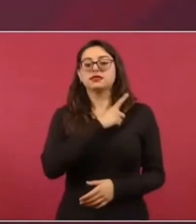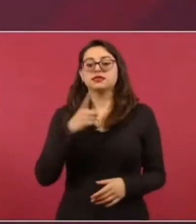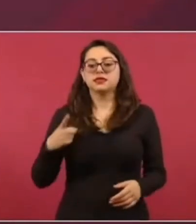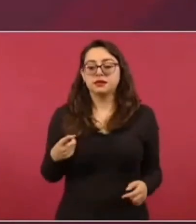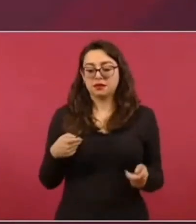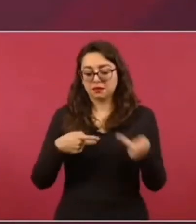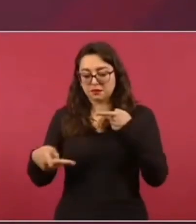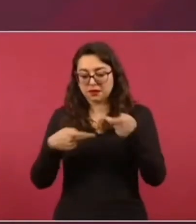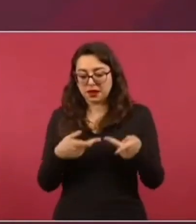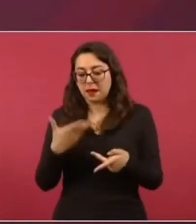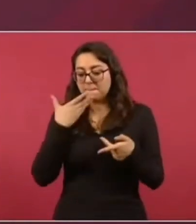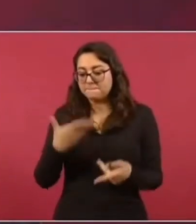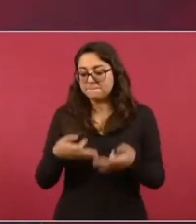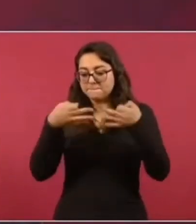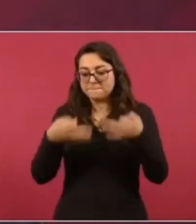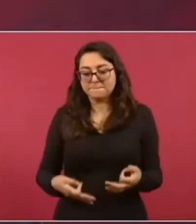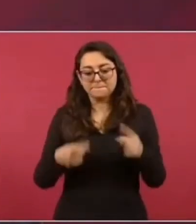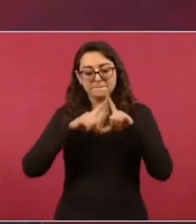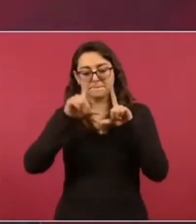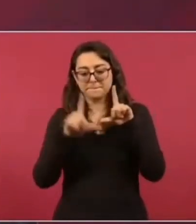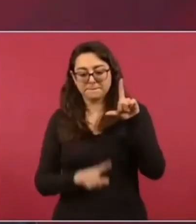que abandonar sus pueblos